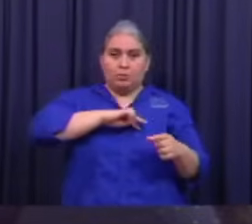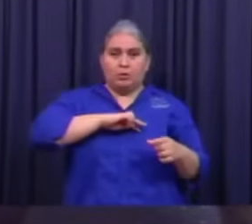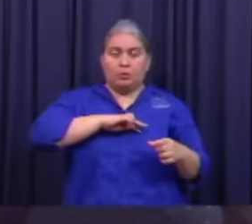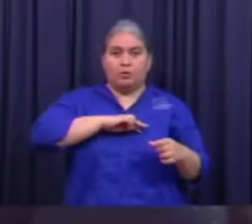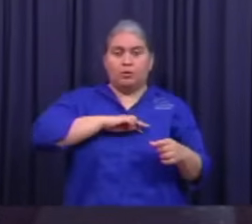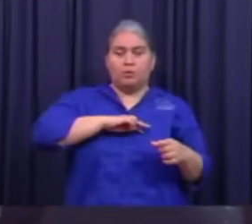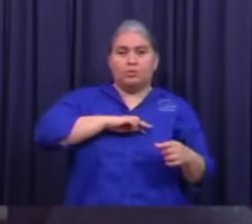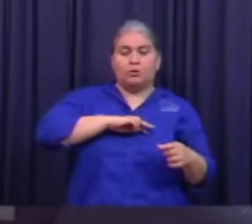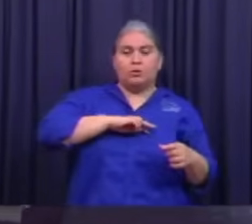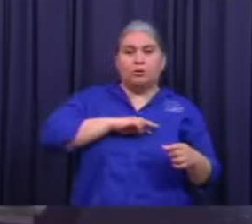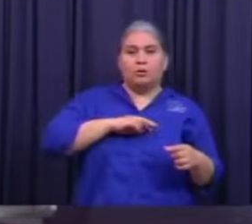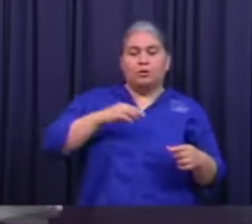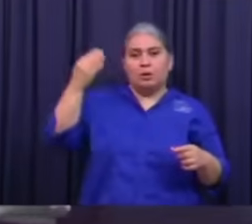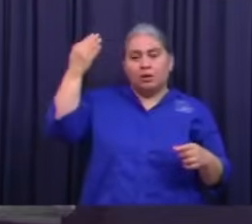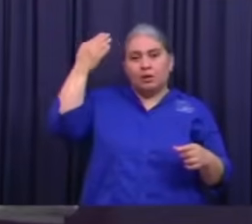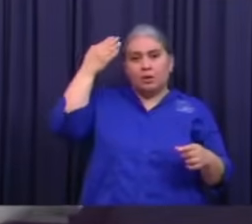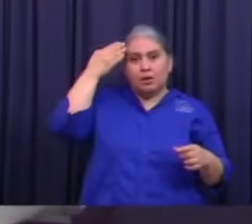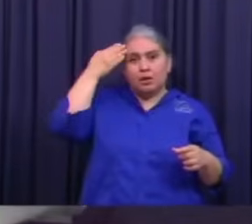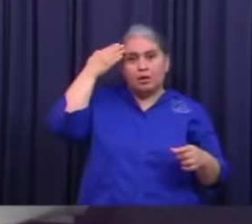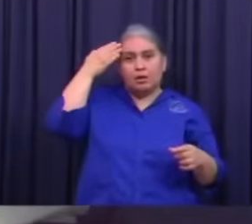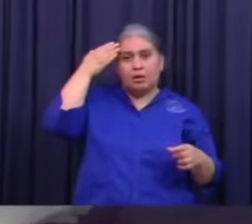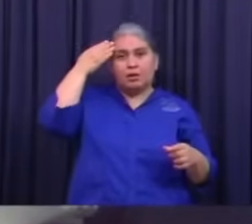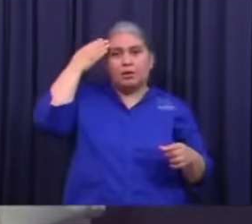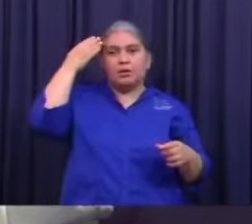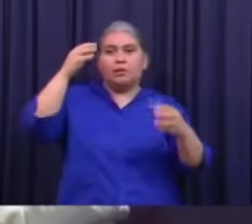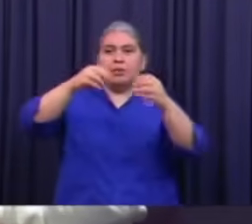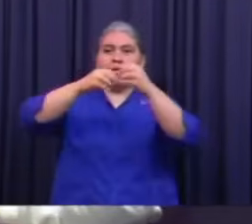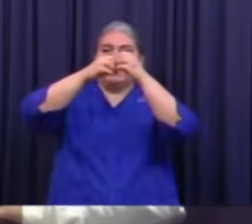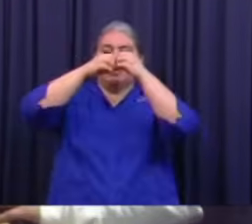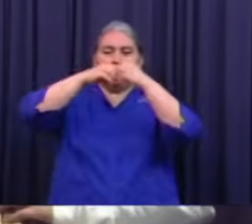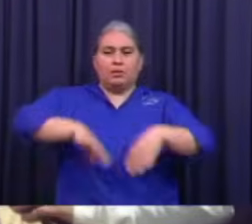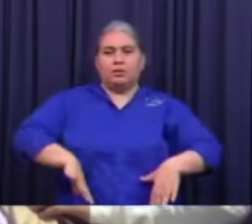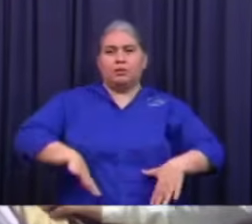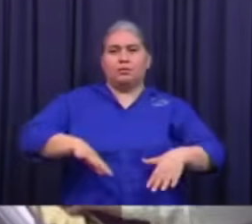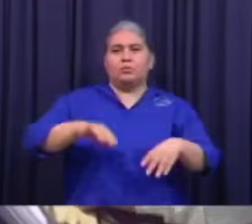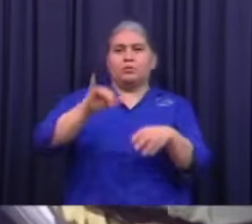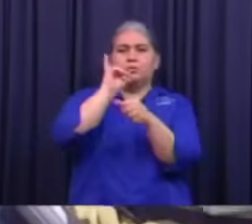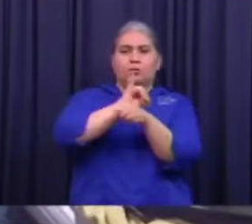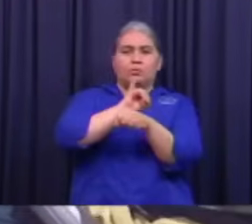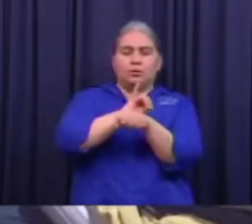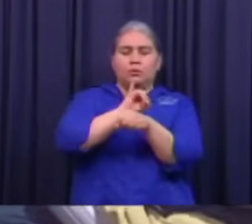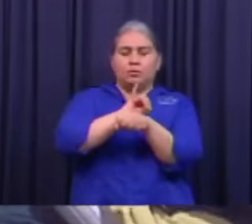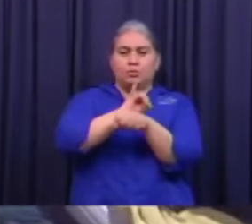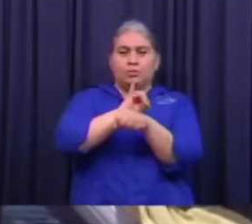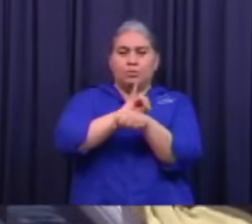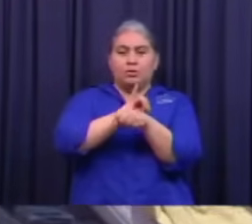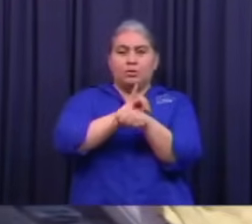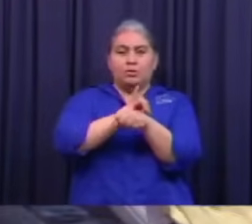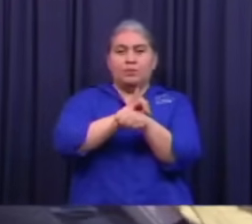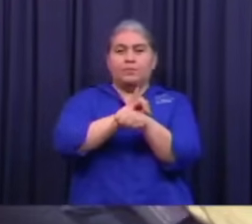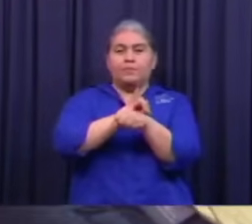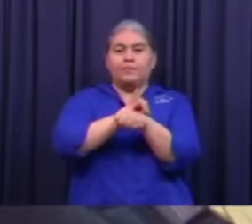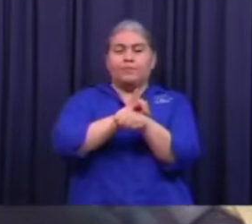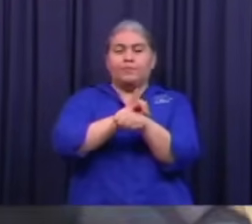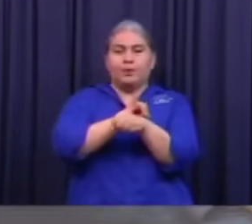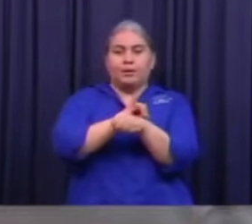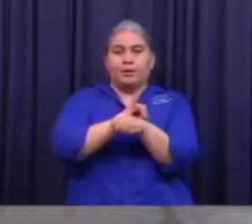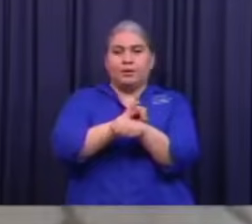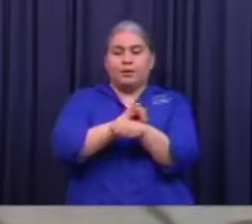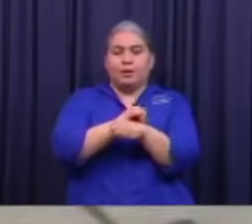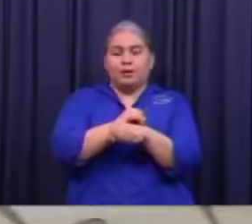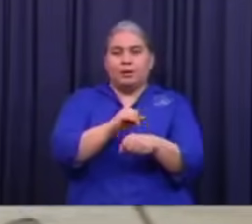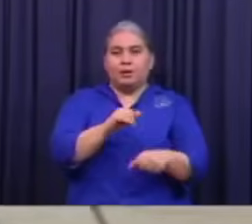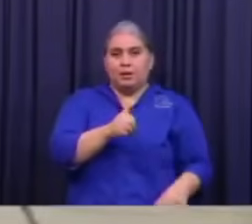enteramos de la destrucción que hay en medio de la iglesia en medio del pueblo la actitud que